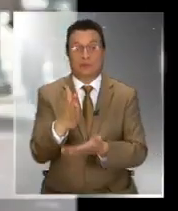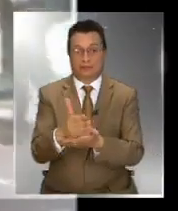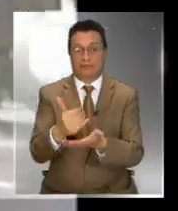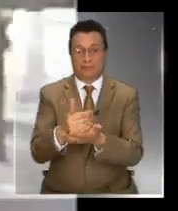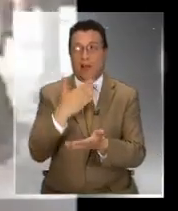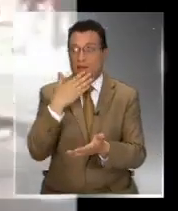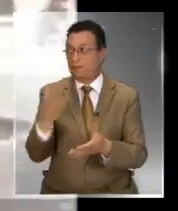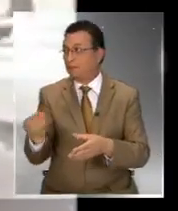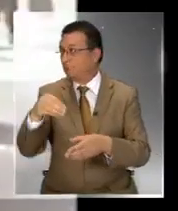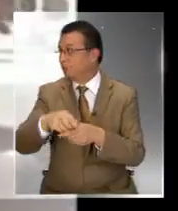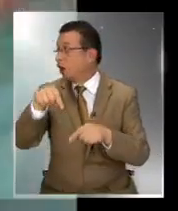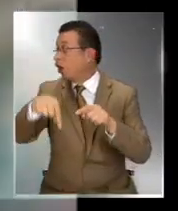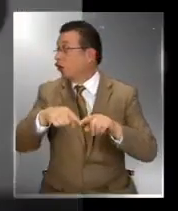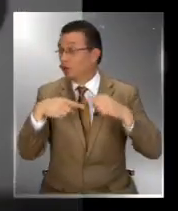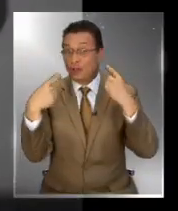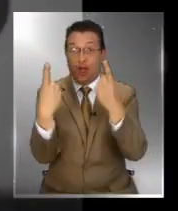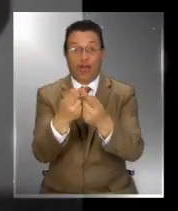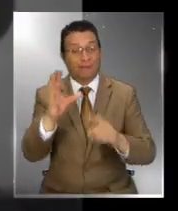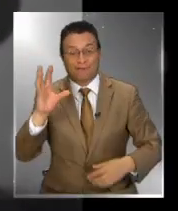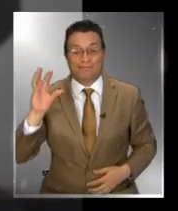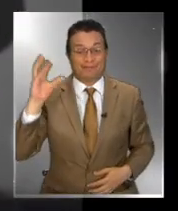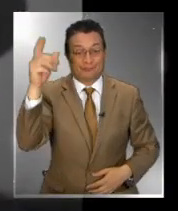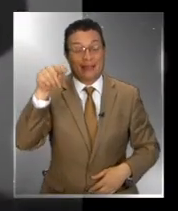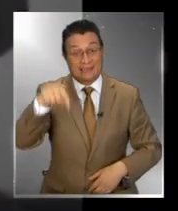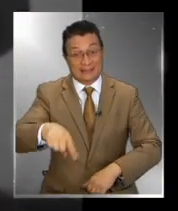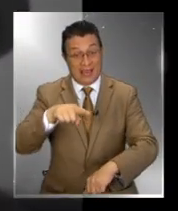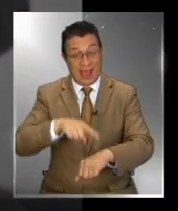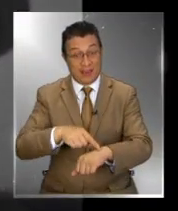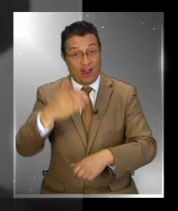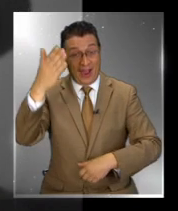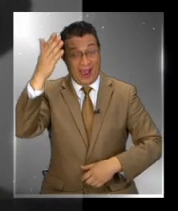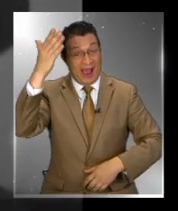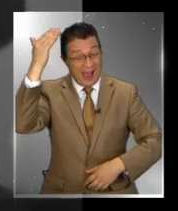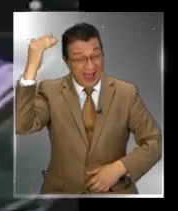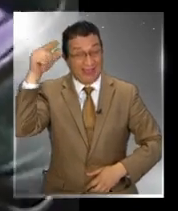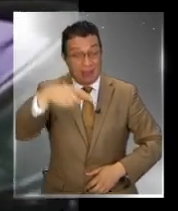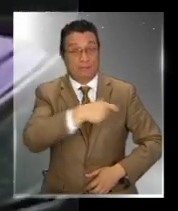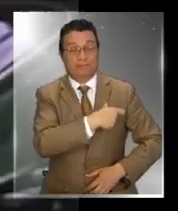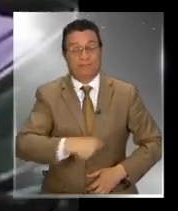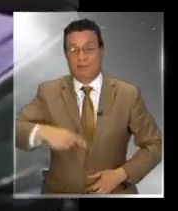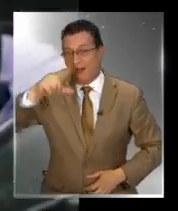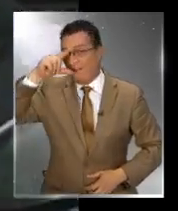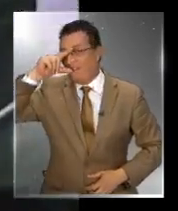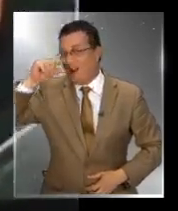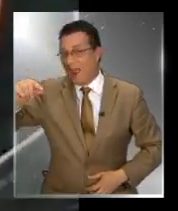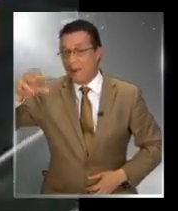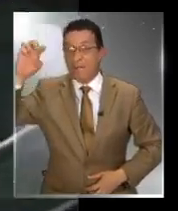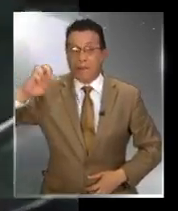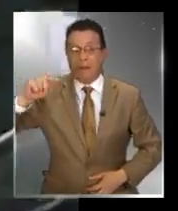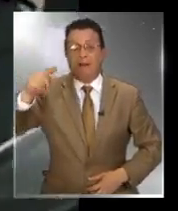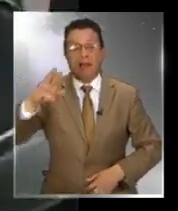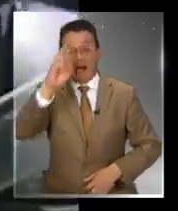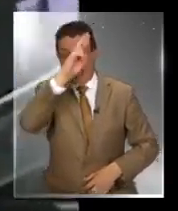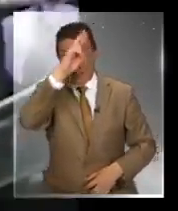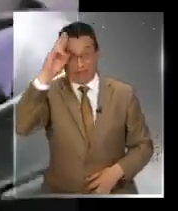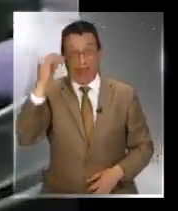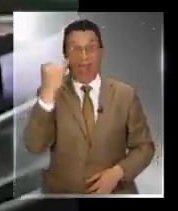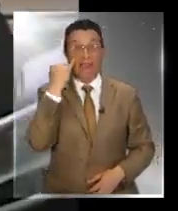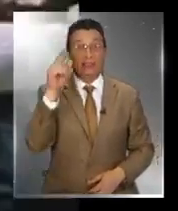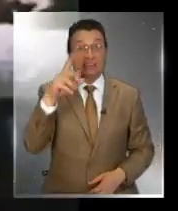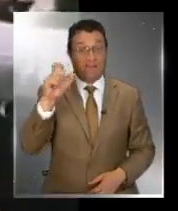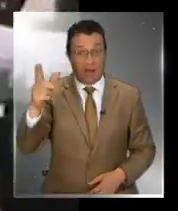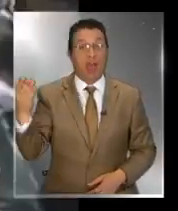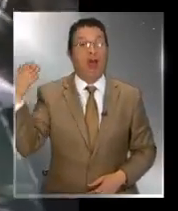Pero acá poco sabíamos de eso. En ese año gobernaba Eduardo Frei y nos visitaba la mismísima reina Isabel II.